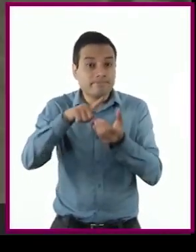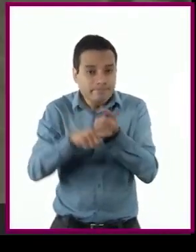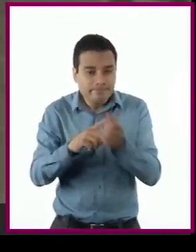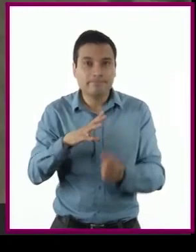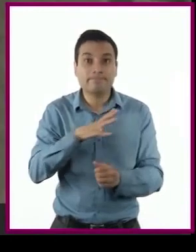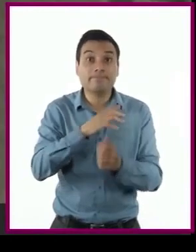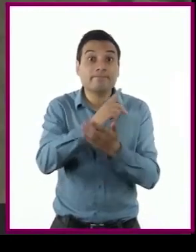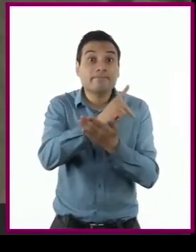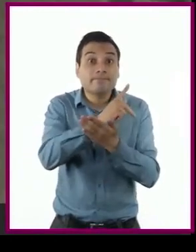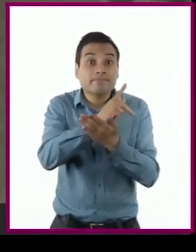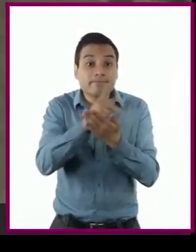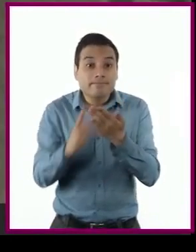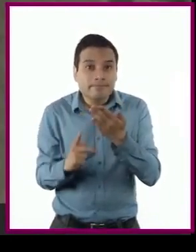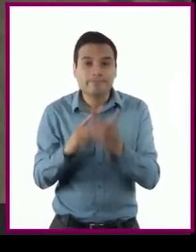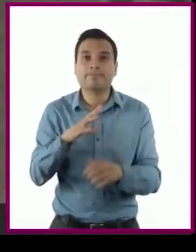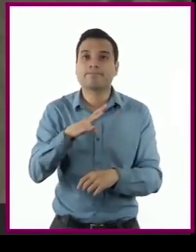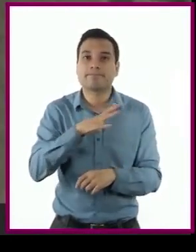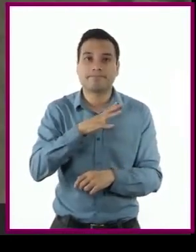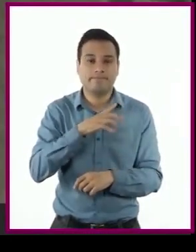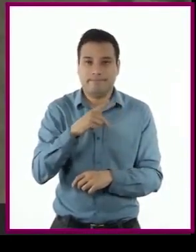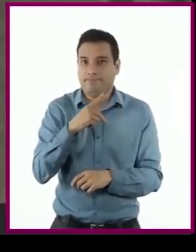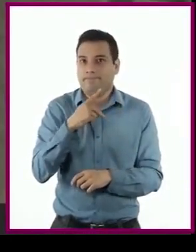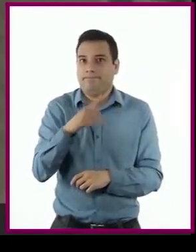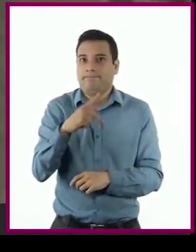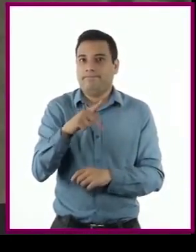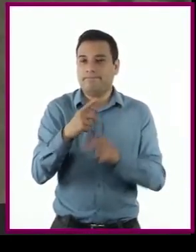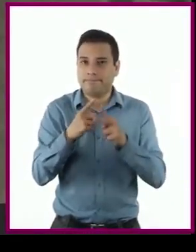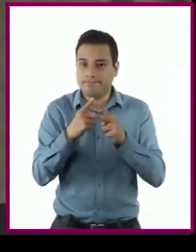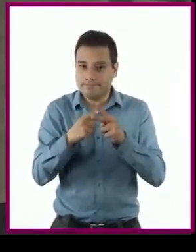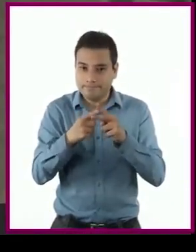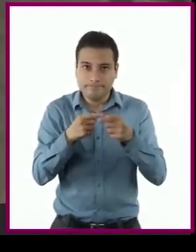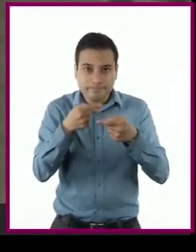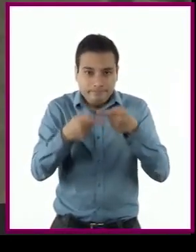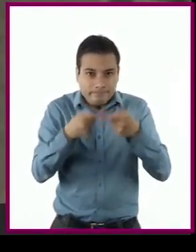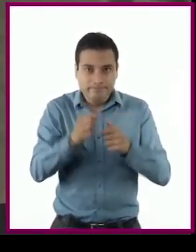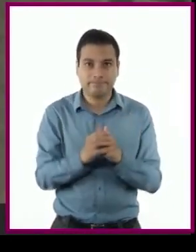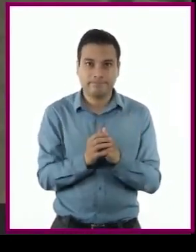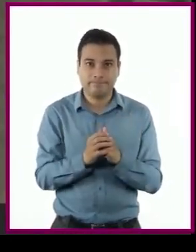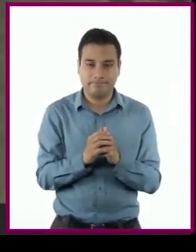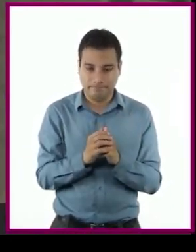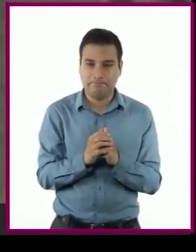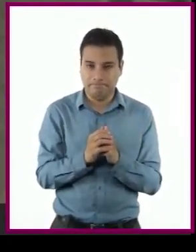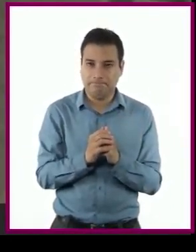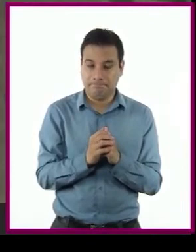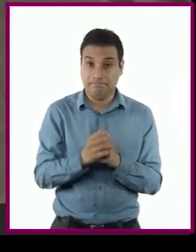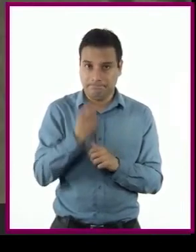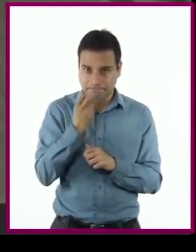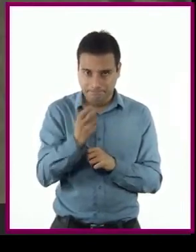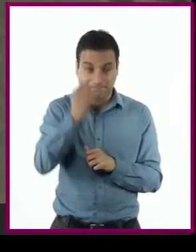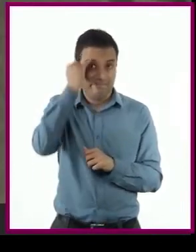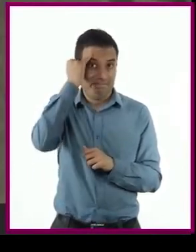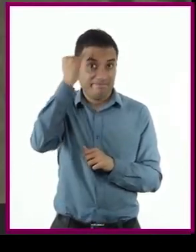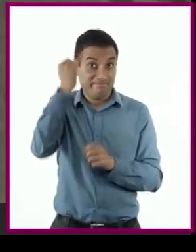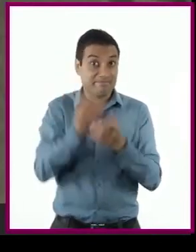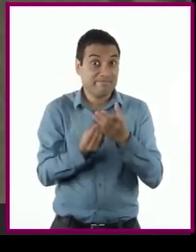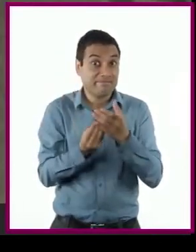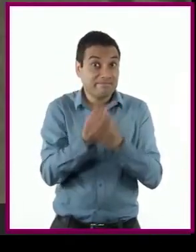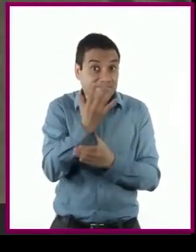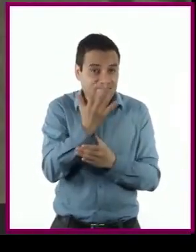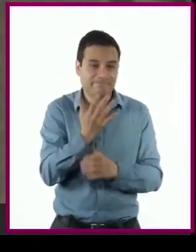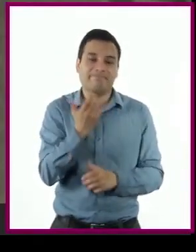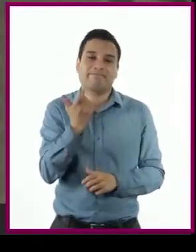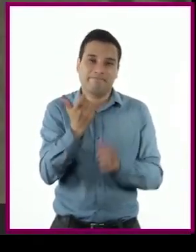en la máquina que realizaban esas operaciones. Una idea innovadora y mucho más